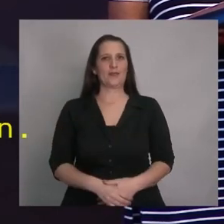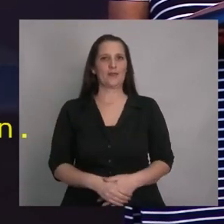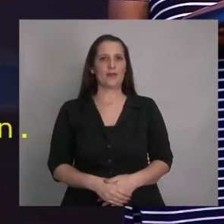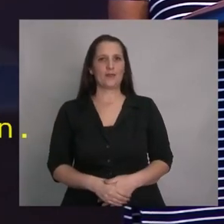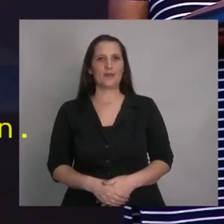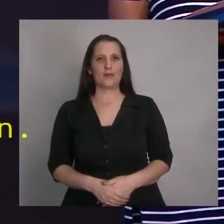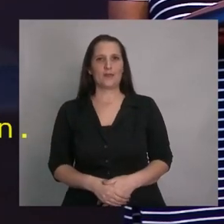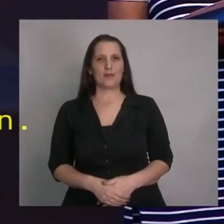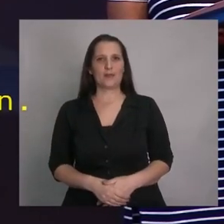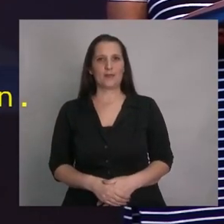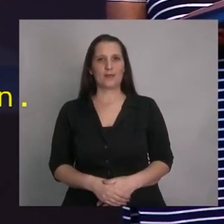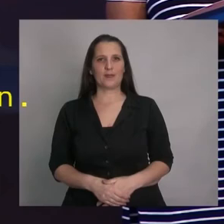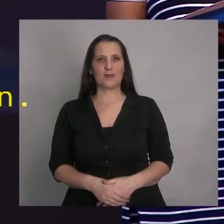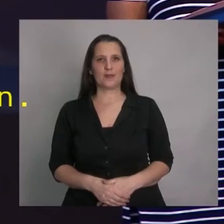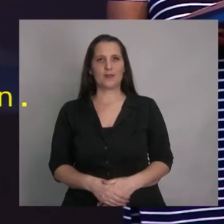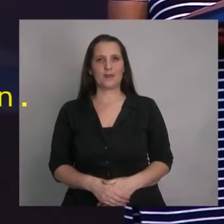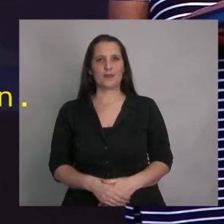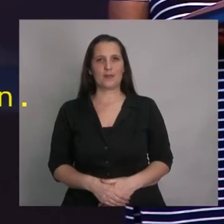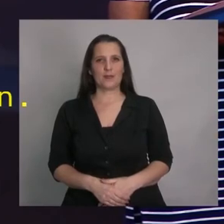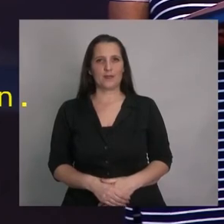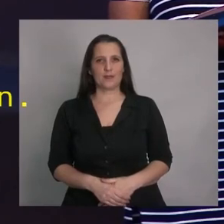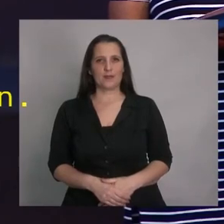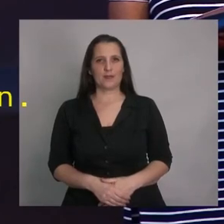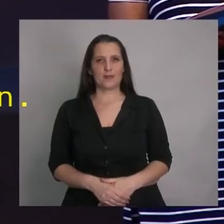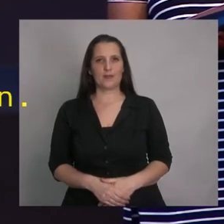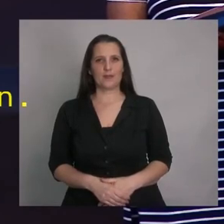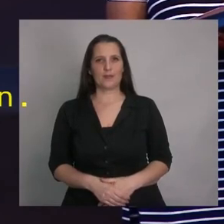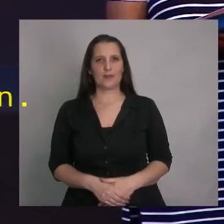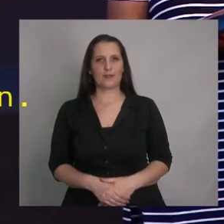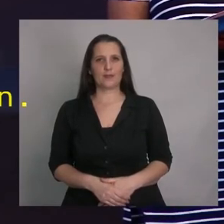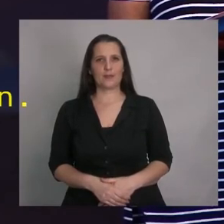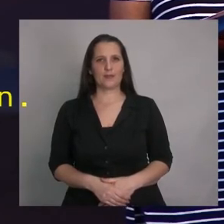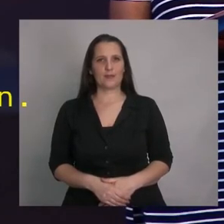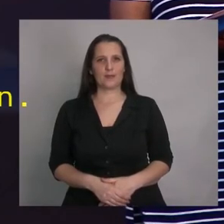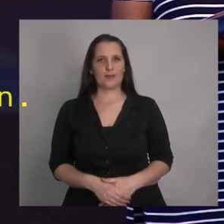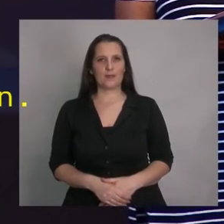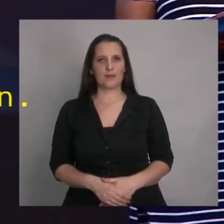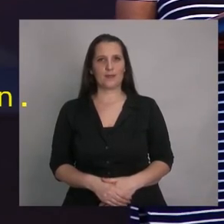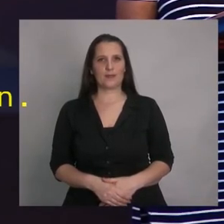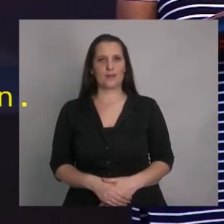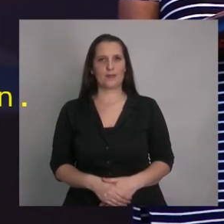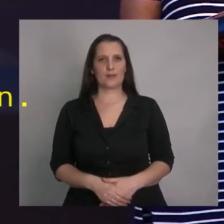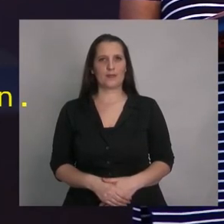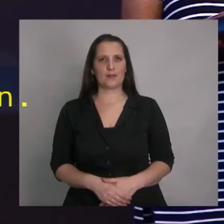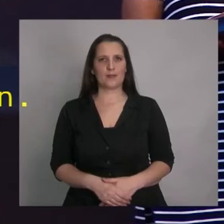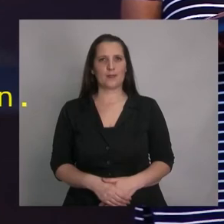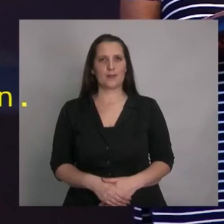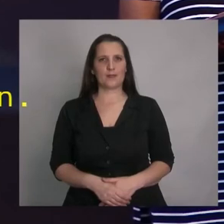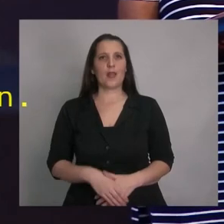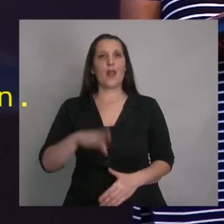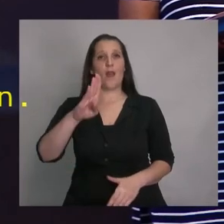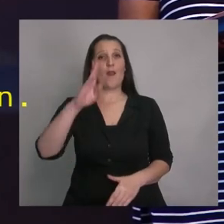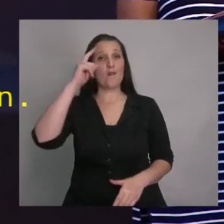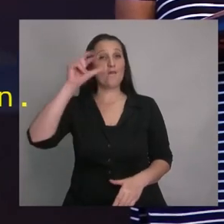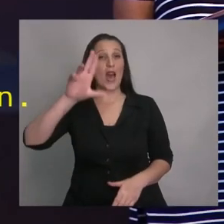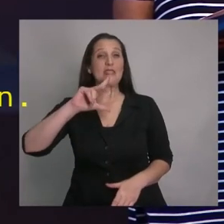y perder por todo lo que hemos peleado hasta aquí de westfield ni alegría